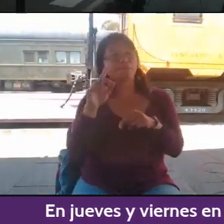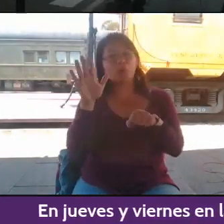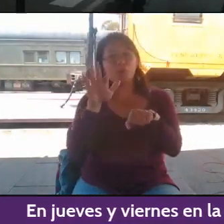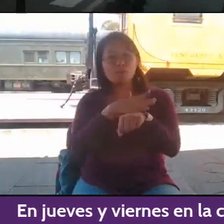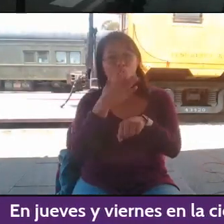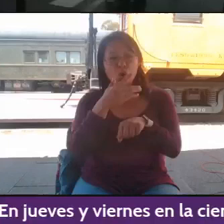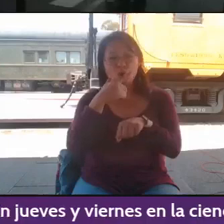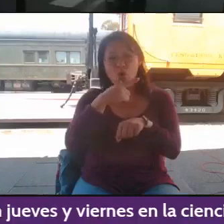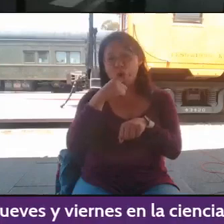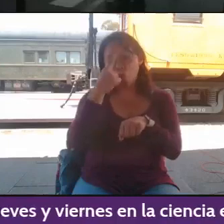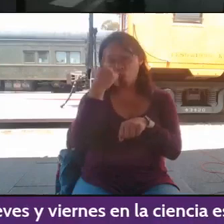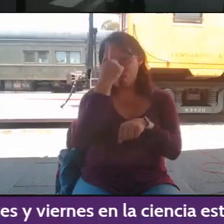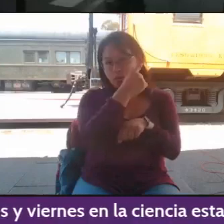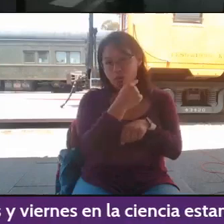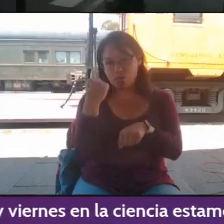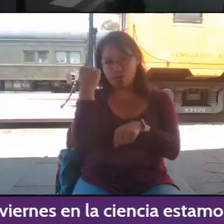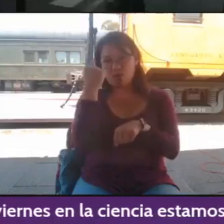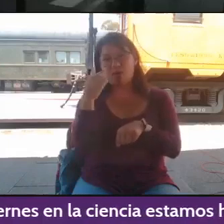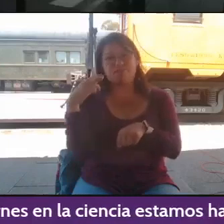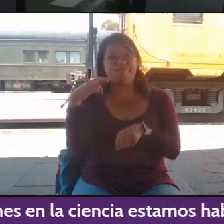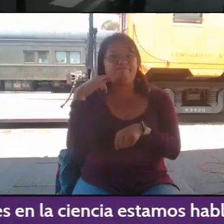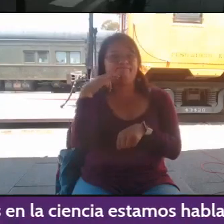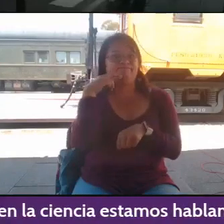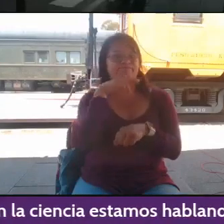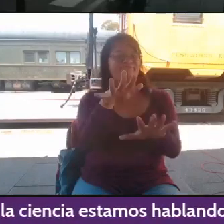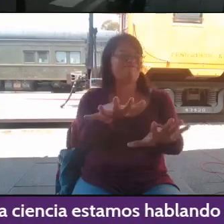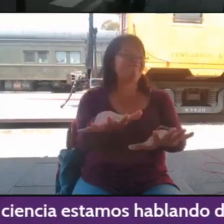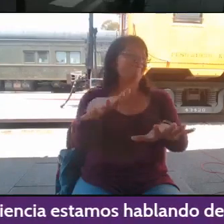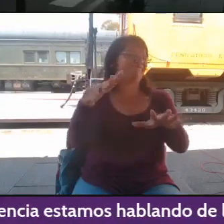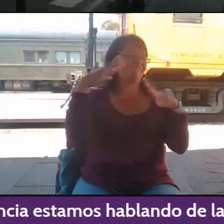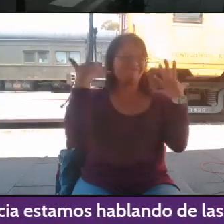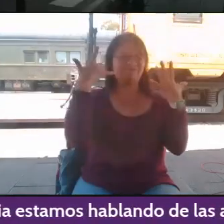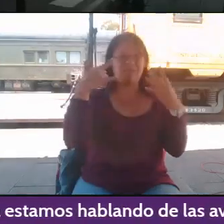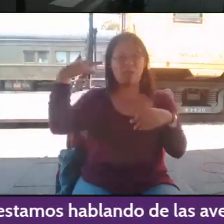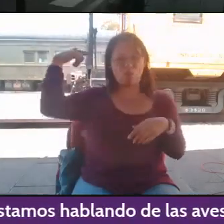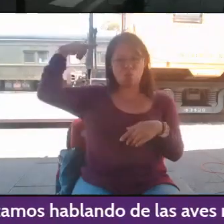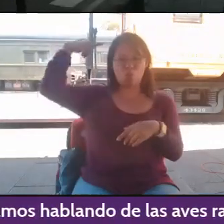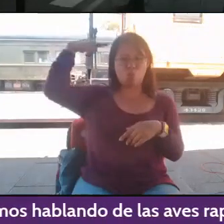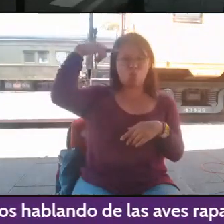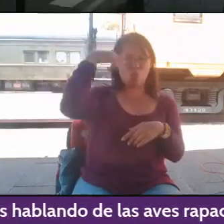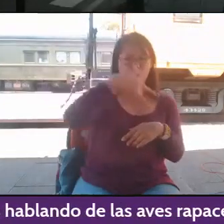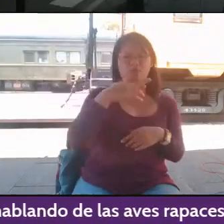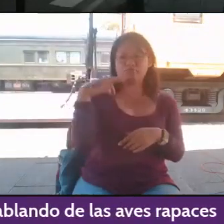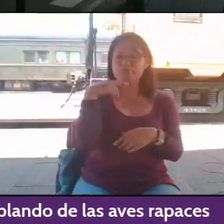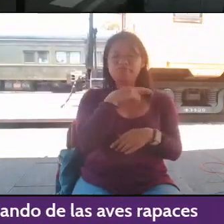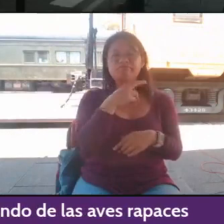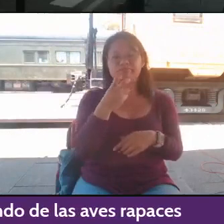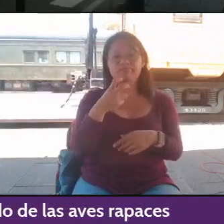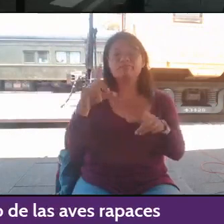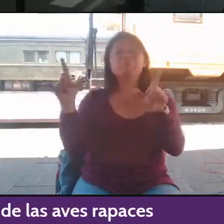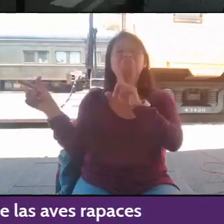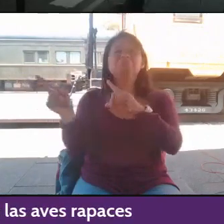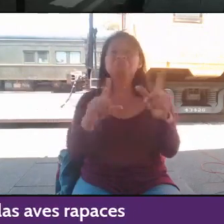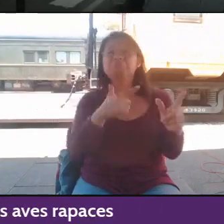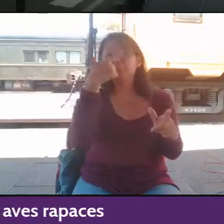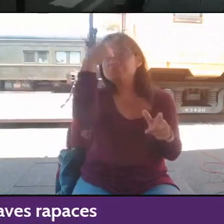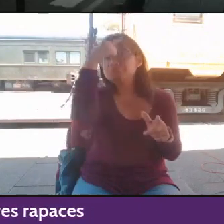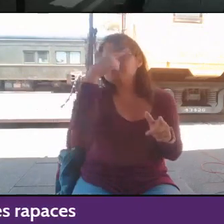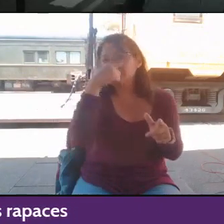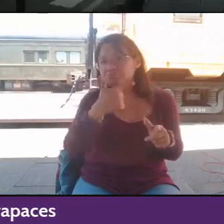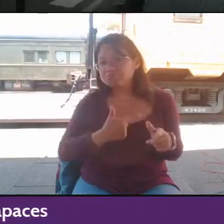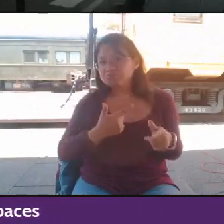a qué velocidad se descargó contra ese pobre patito. Ahora, ¿qué pasa con las rapaces nocturnas? ¿Una más? ¿Otra